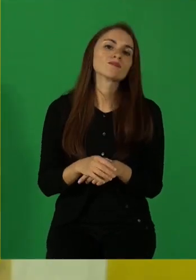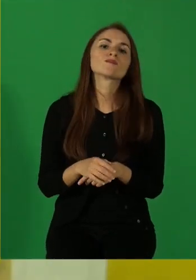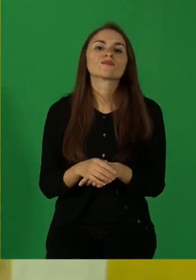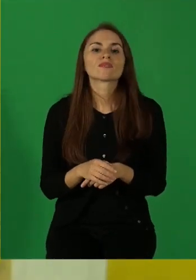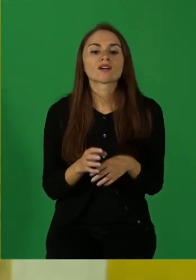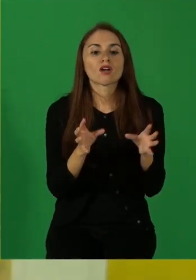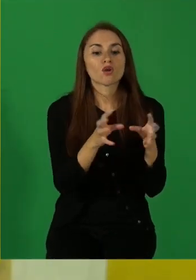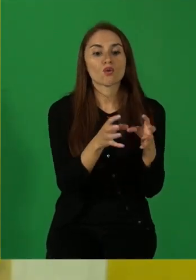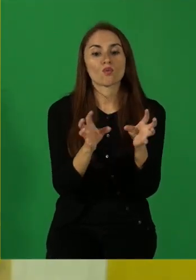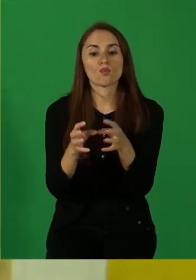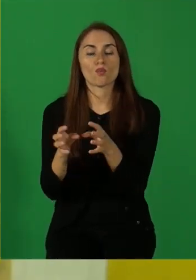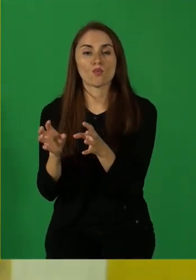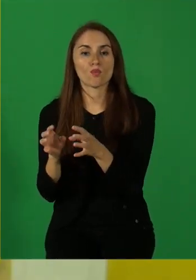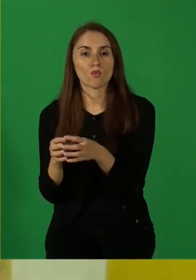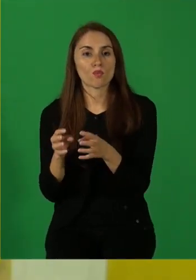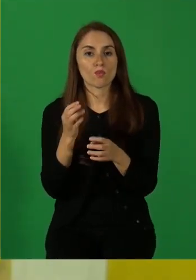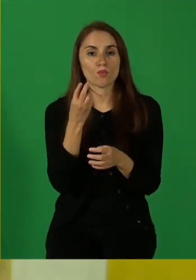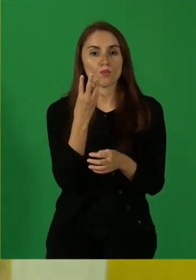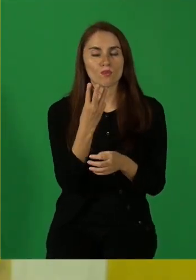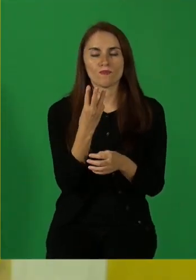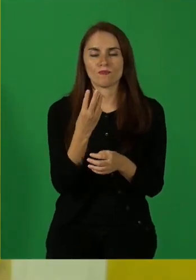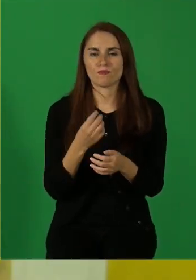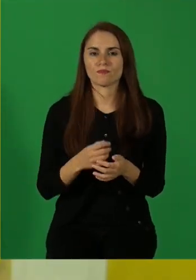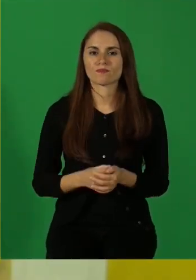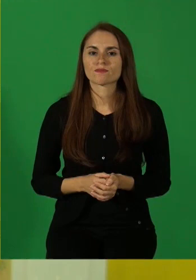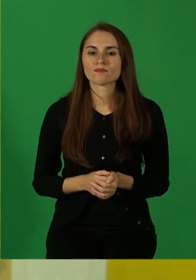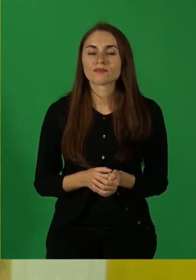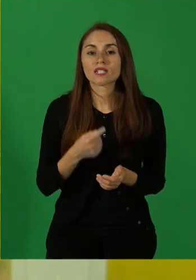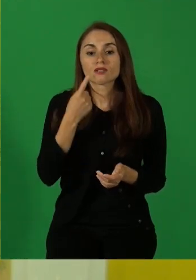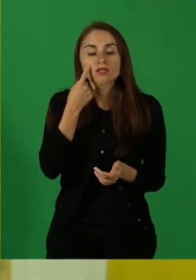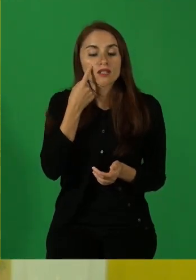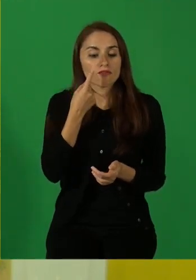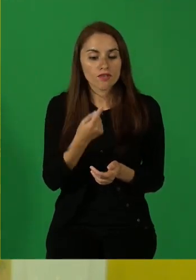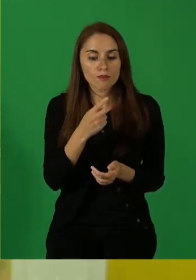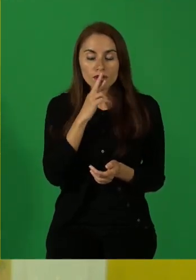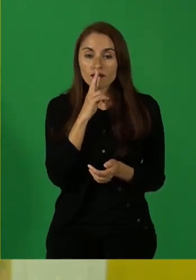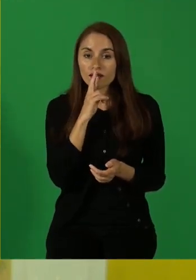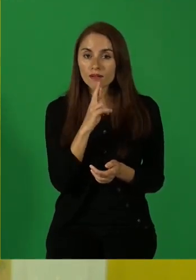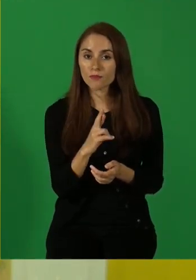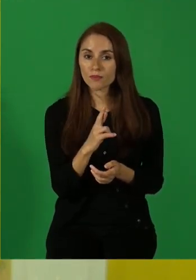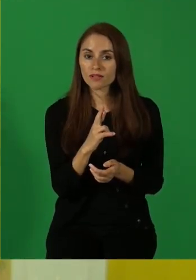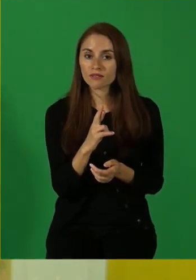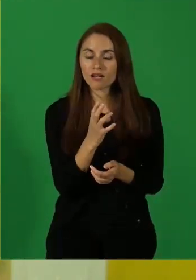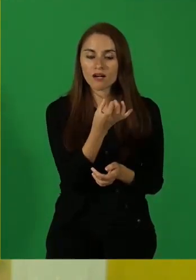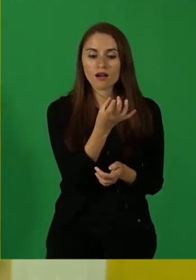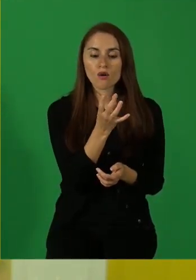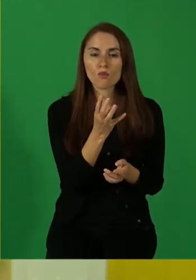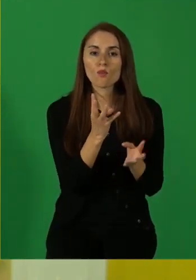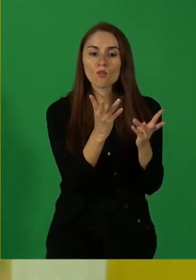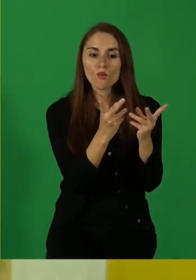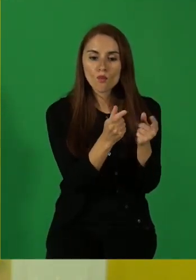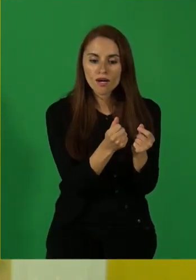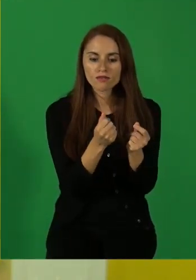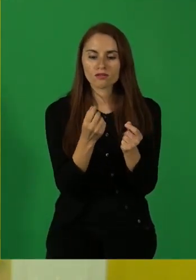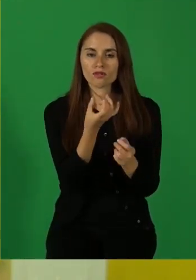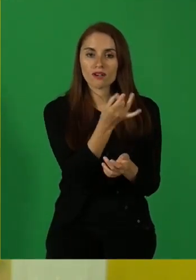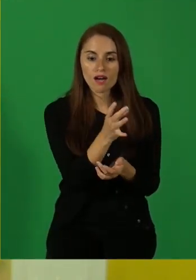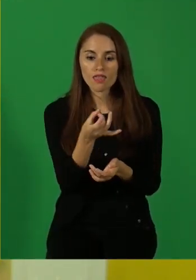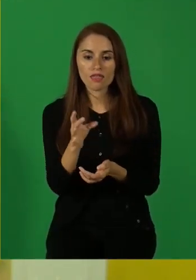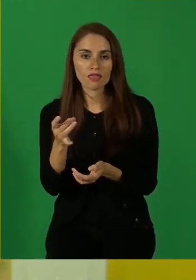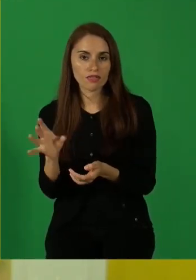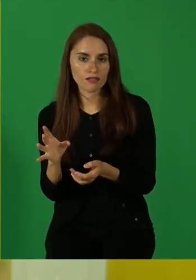los 3 conjuntos que nos está pidiendo la división. Y el resultado de nuestra división corresponde a cuántos elementos tiene